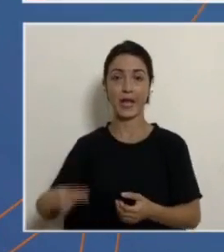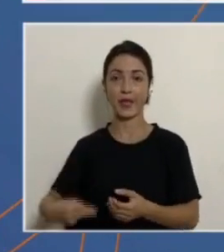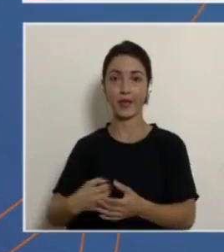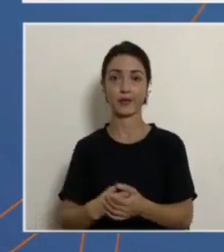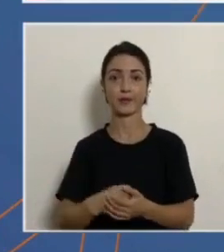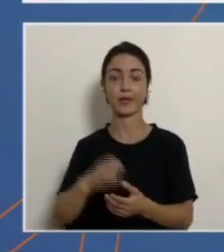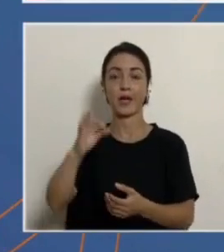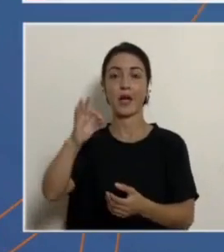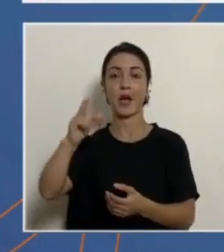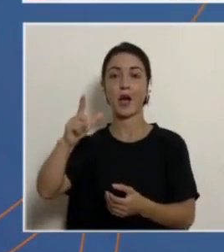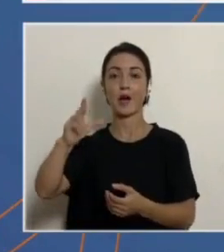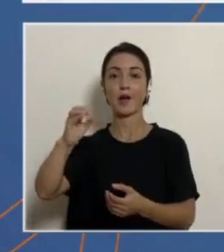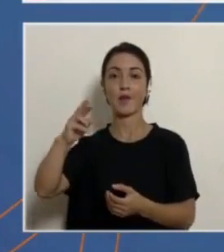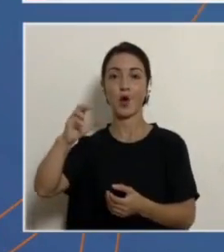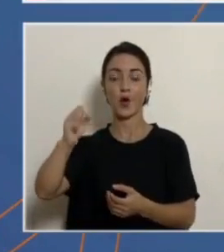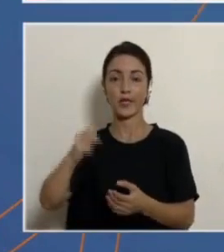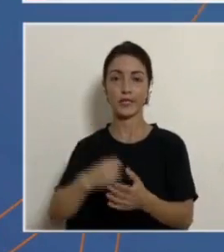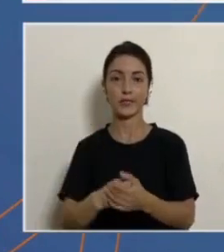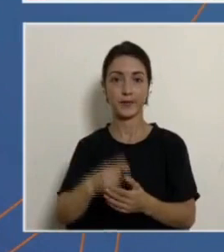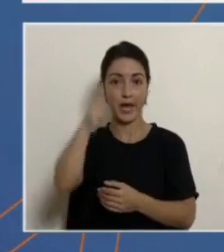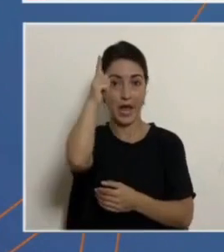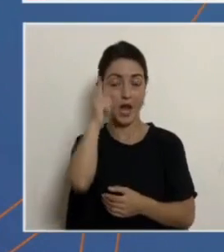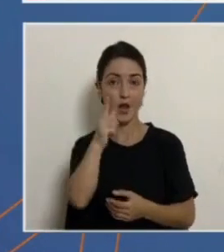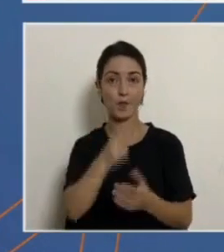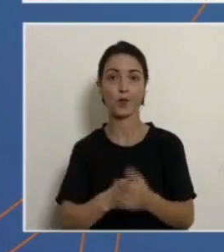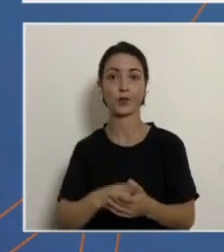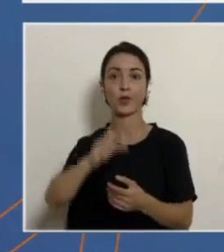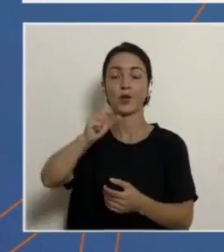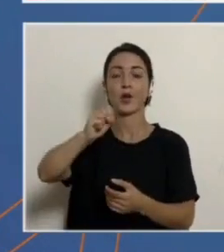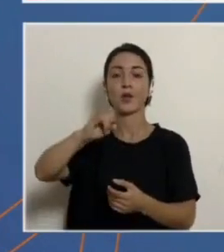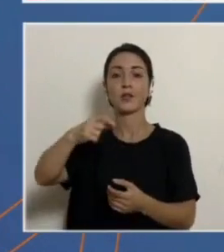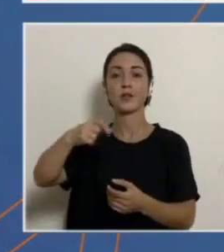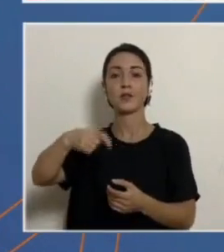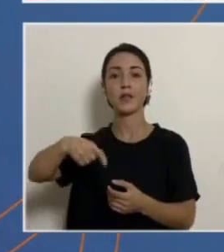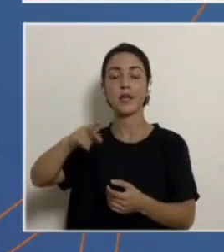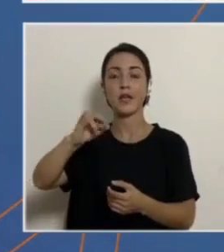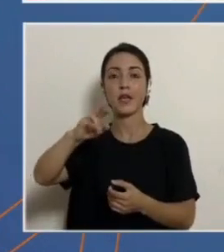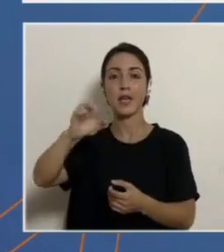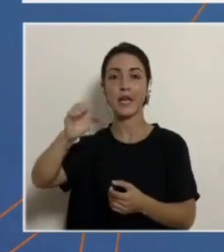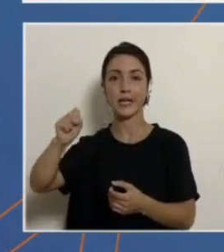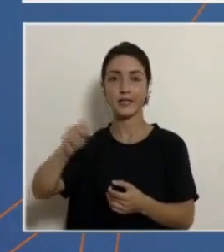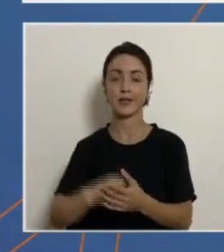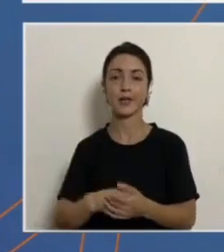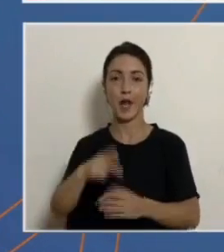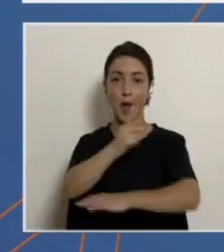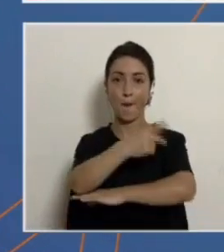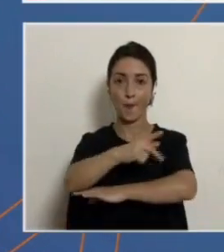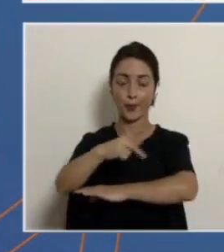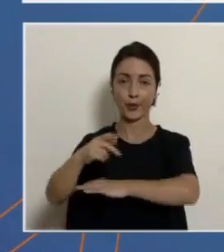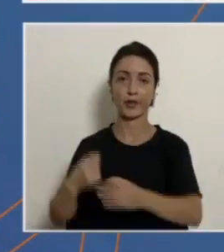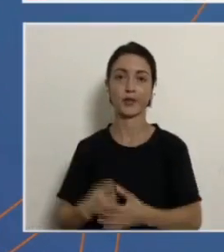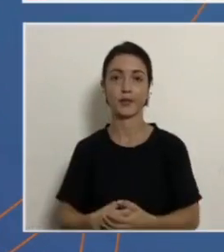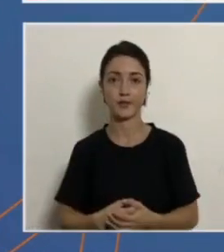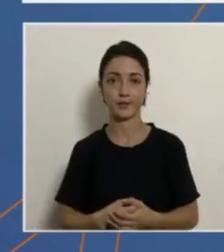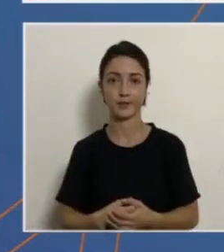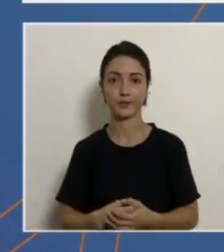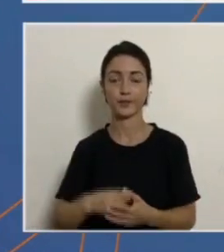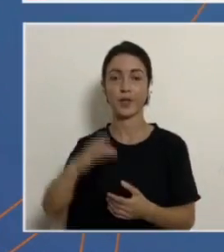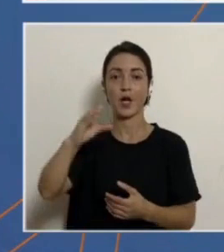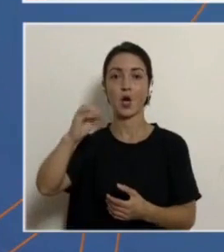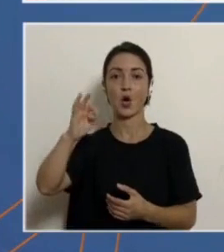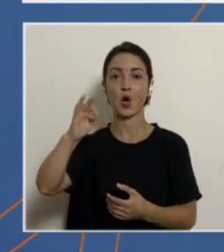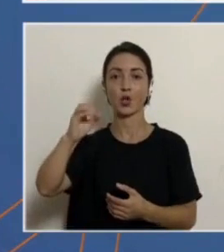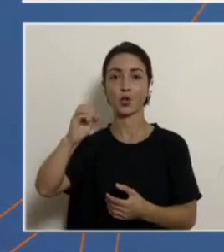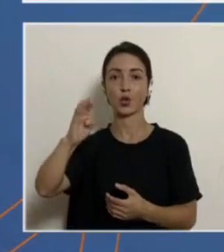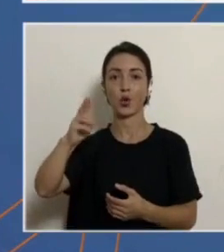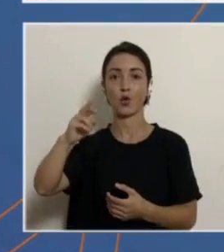cantón de Flores, de la provincia de Limón, el cantón de Siquirres, por la provincia de Punta Arenas, los cantones de Cotobruz